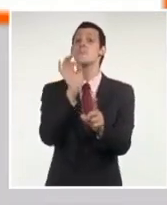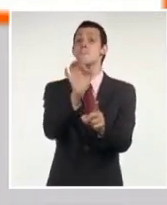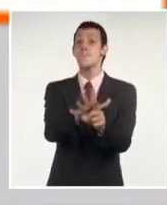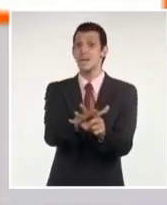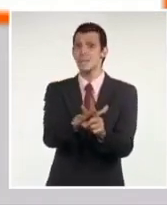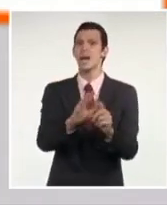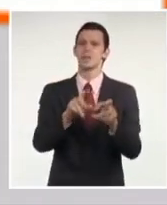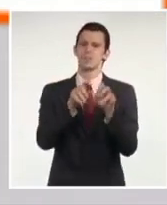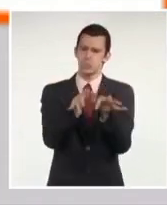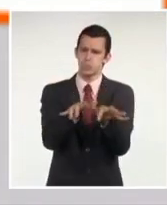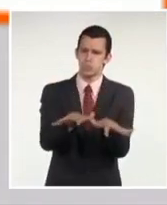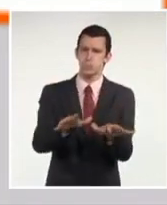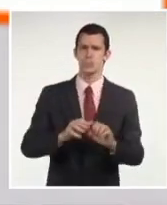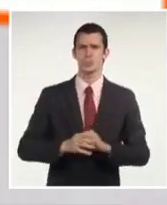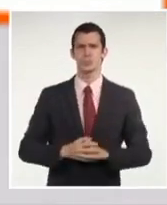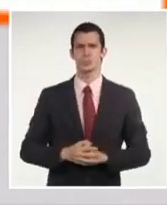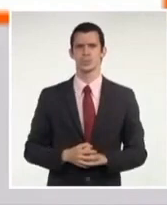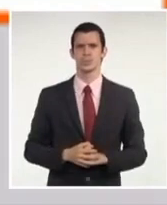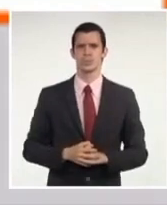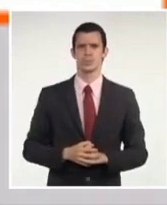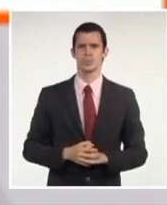imponiendo sobre Sudáfrica.